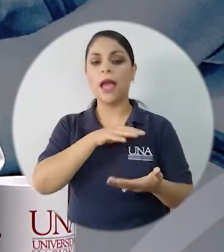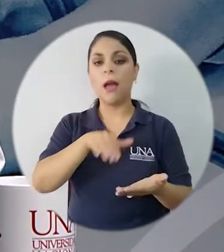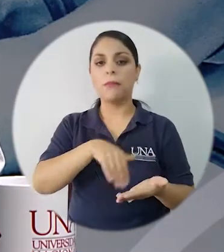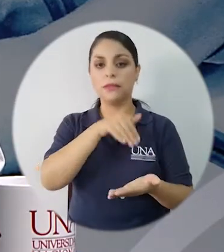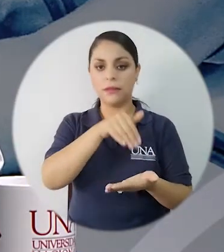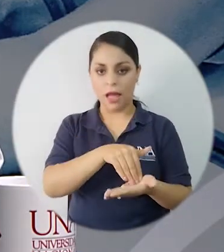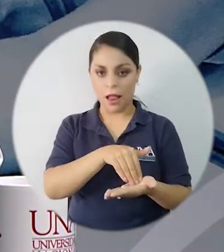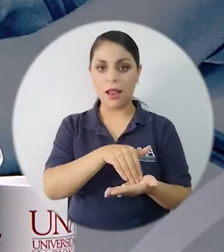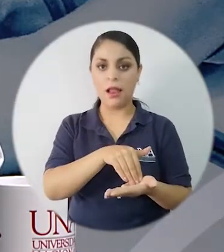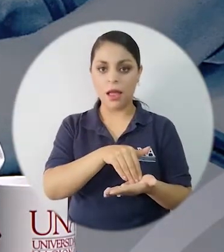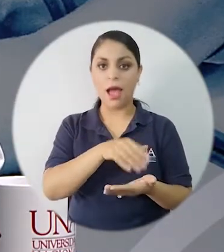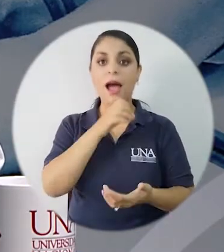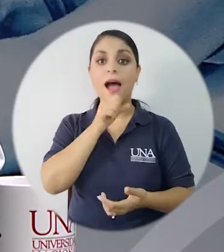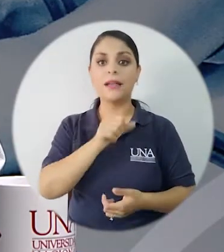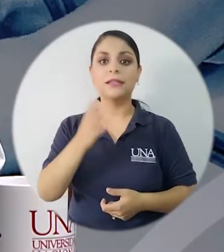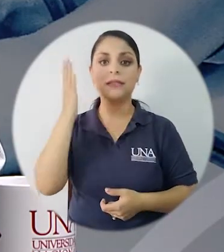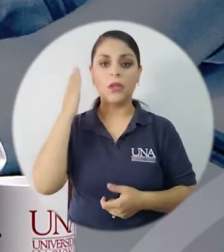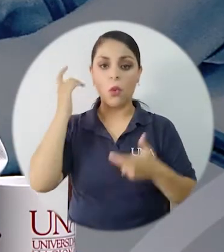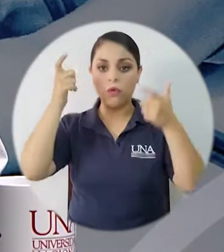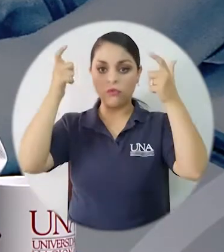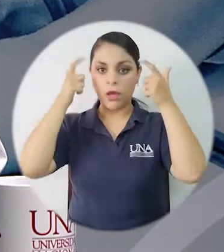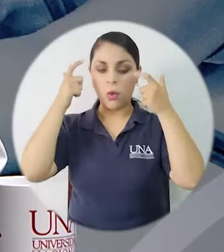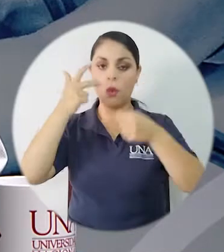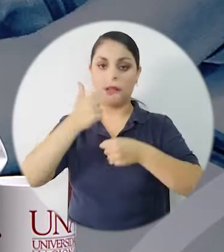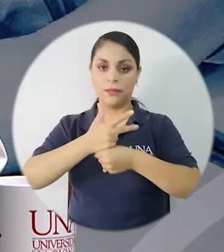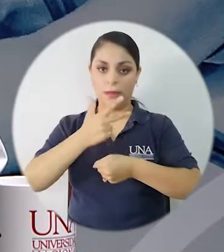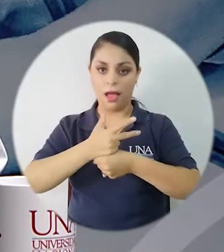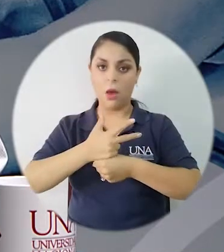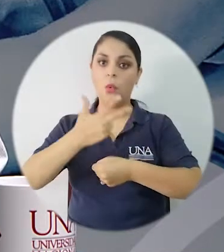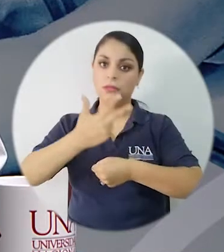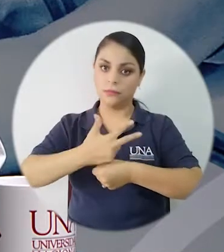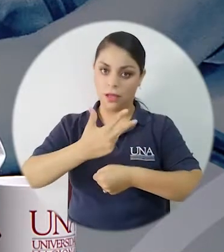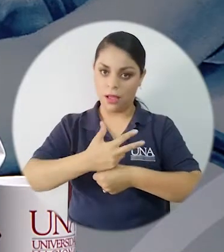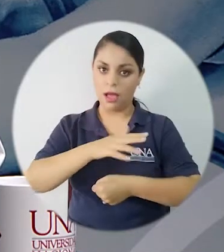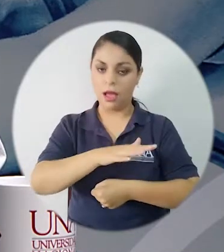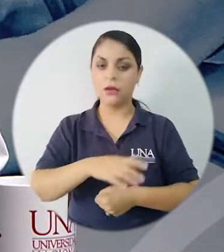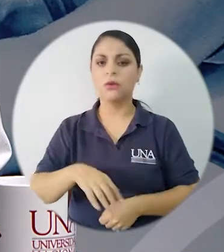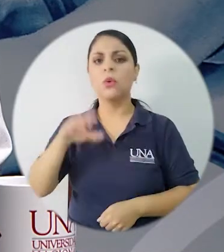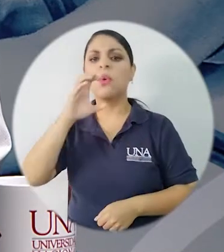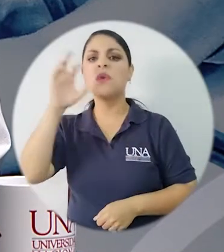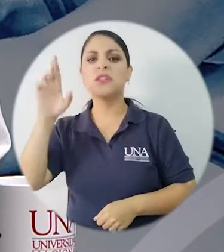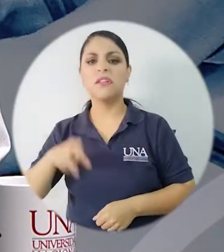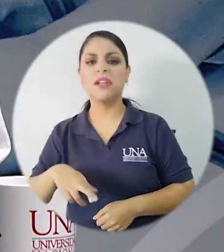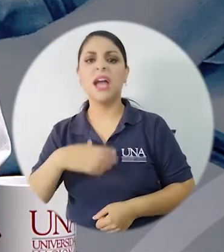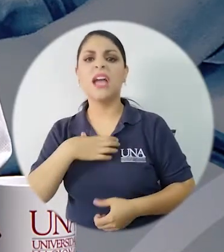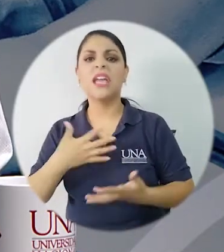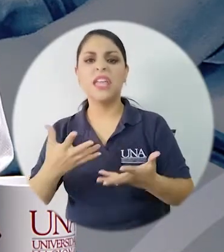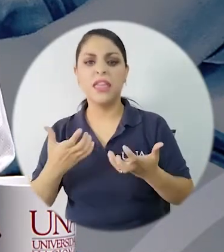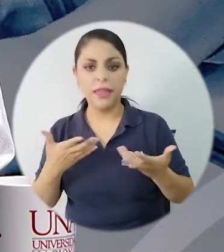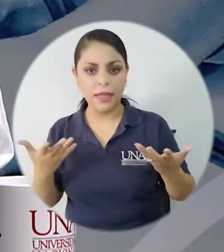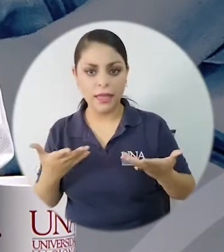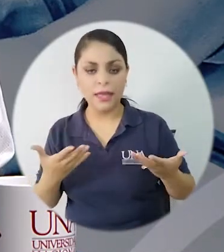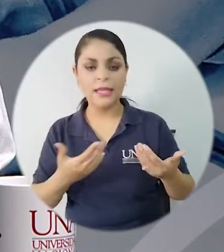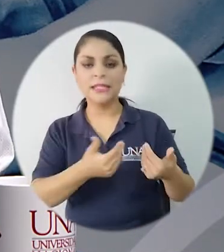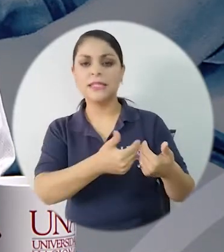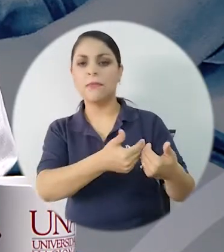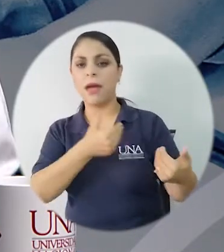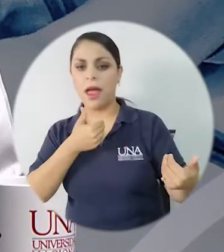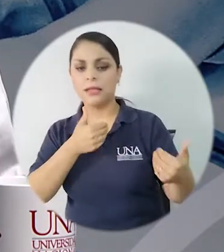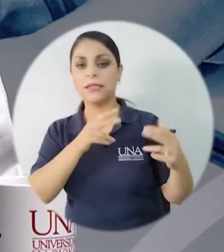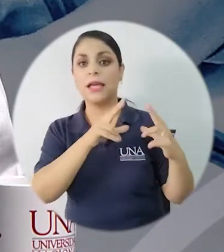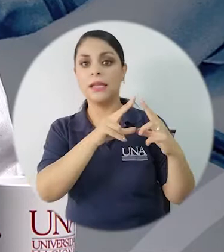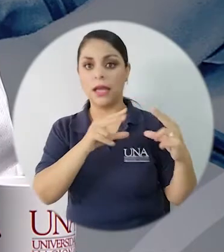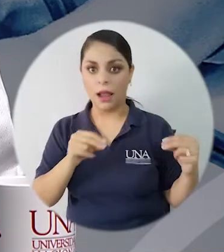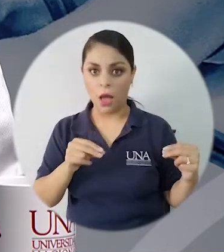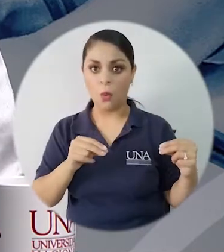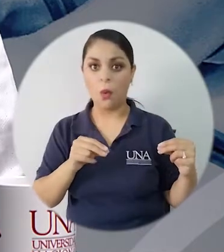la capital del antiguo reino de Guatemala. El deseo de Costa Rica, el separarse